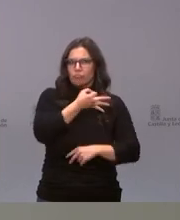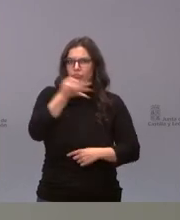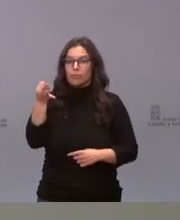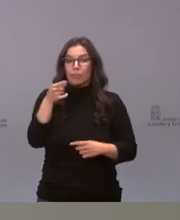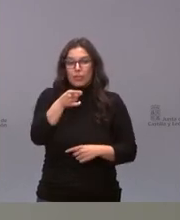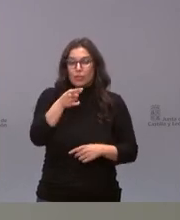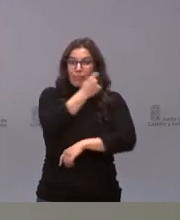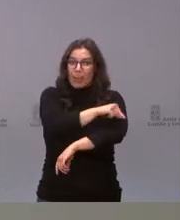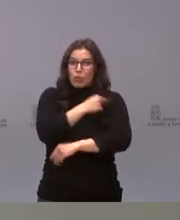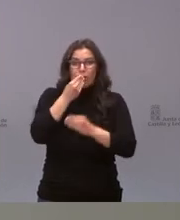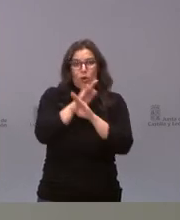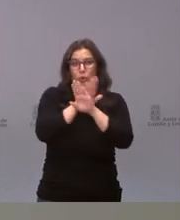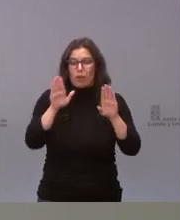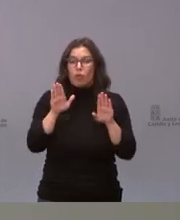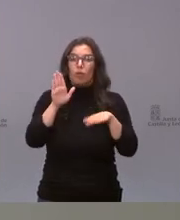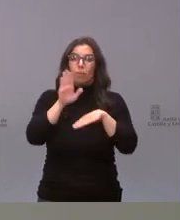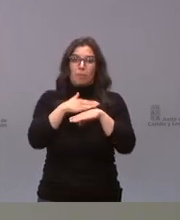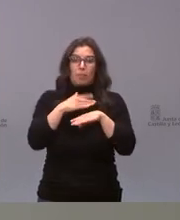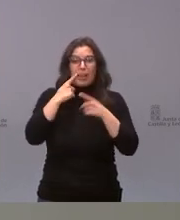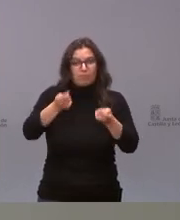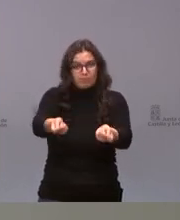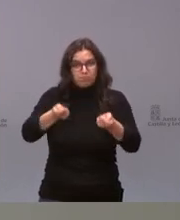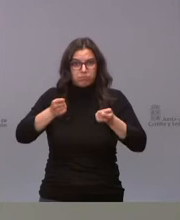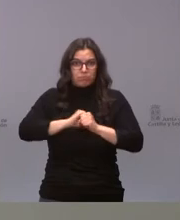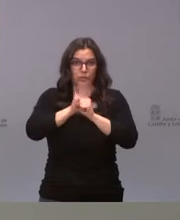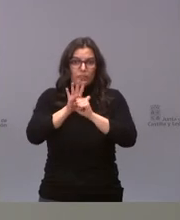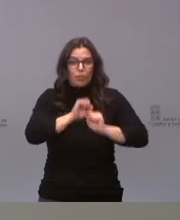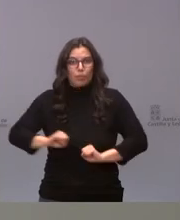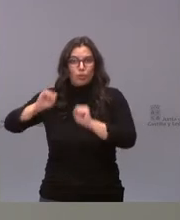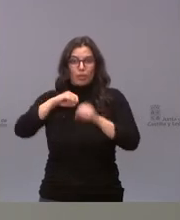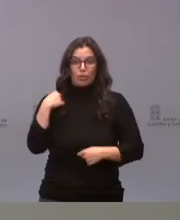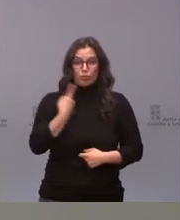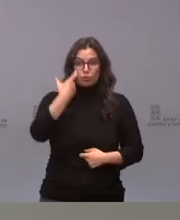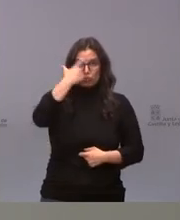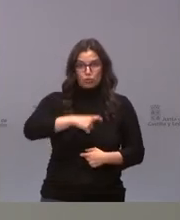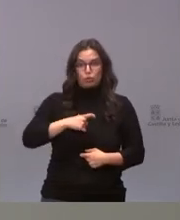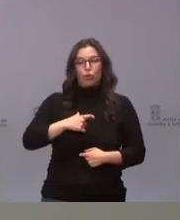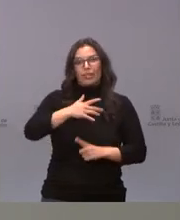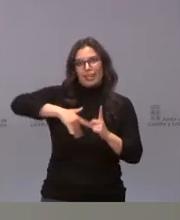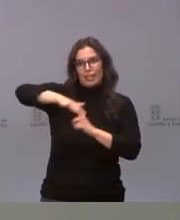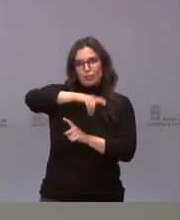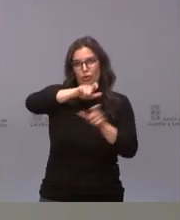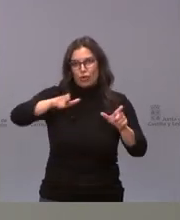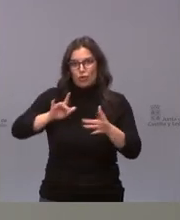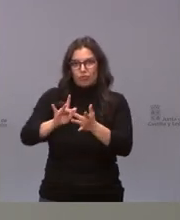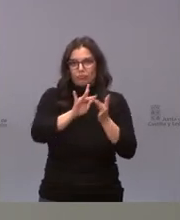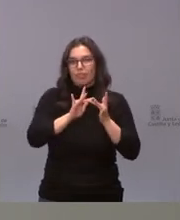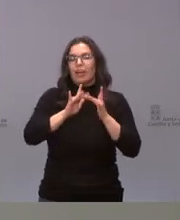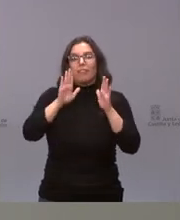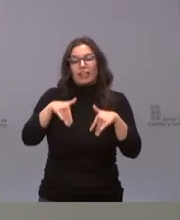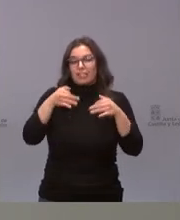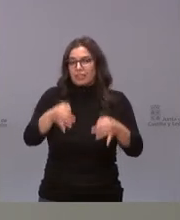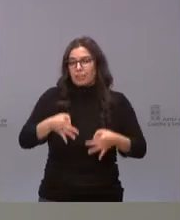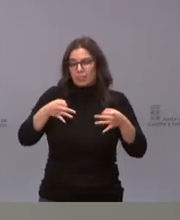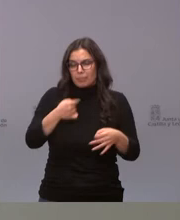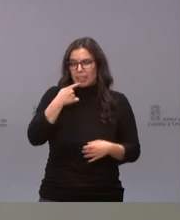mejor herramienta que tenemos para frenarlo y protegernos a nosotros mismos y a nuestro entorno, y acabar, como siempre, con